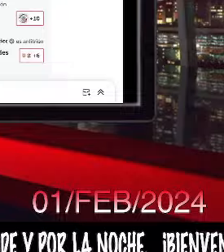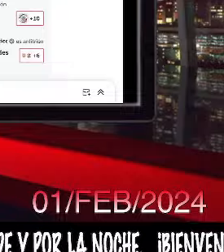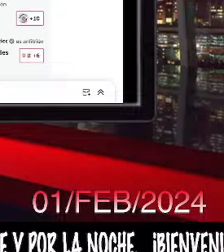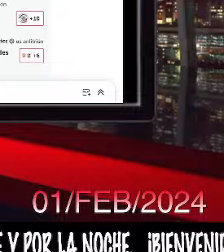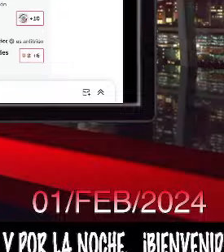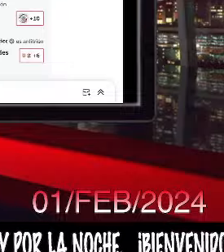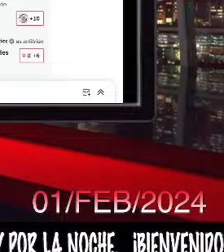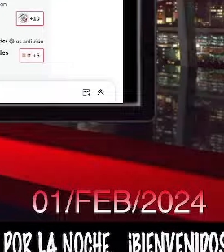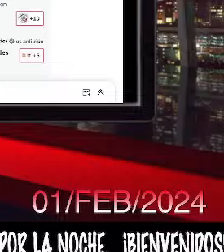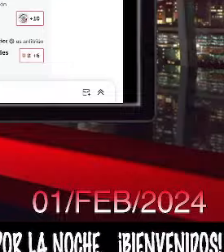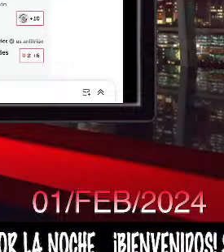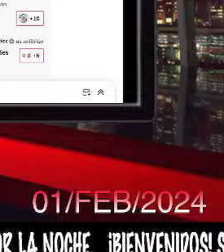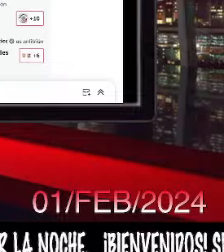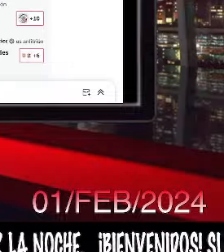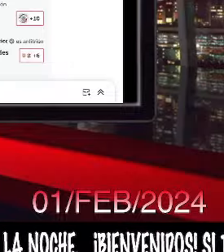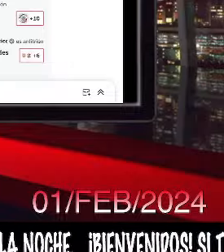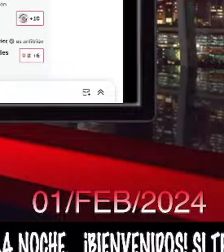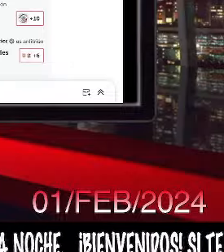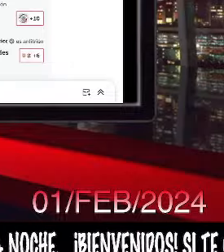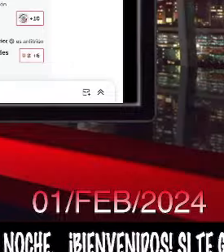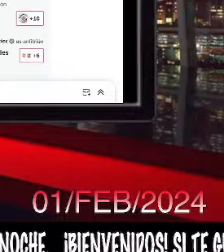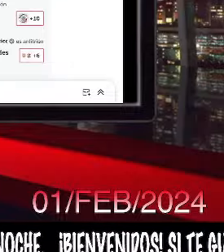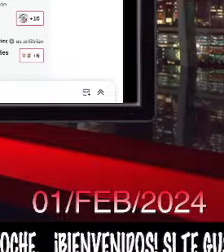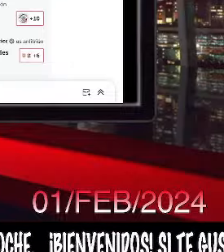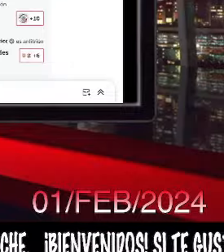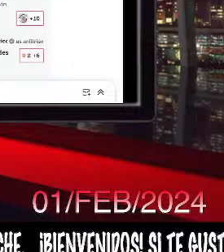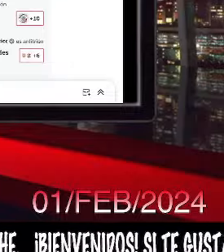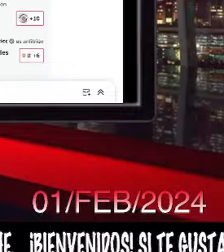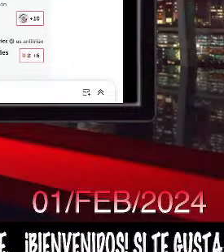diputado. Dice que con qué cara se va a